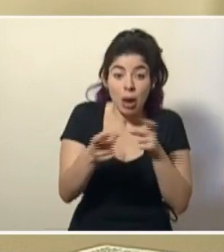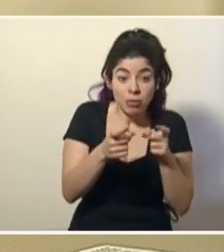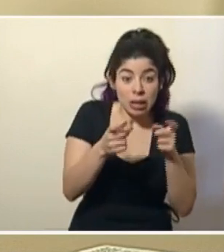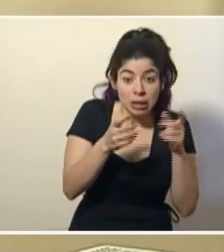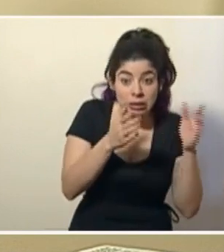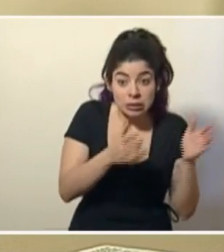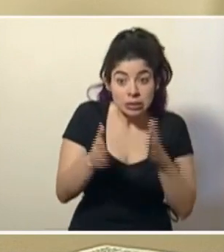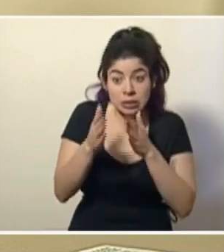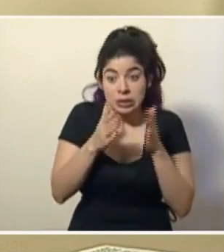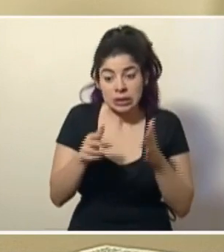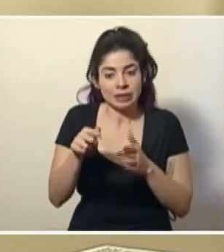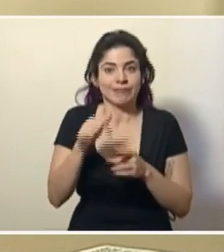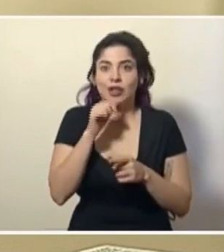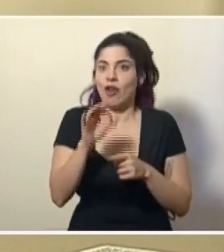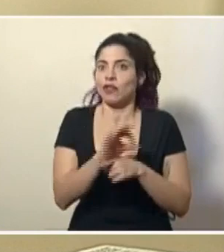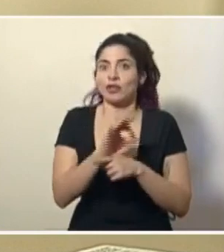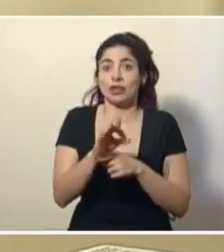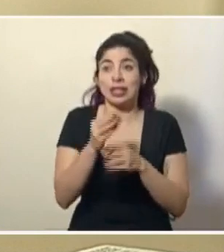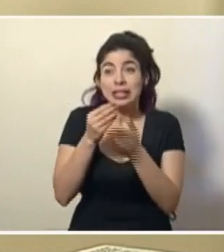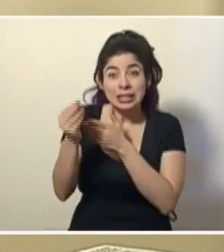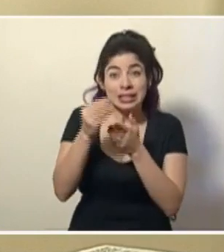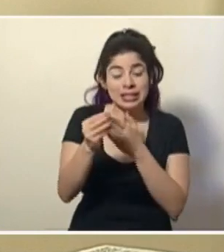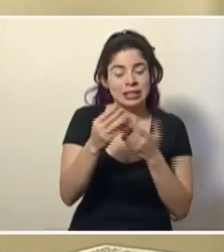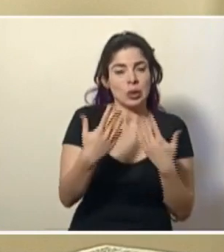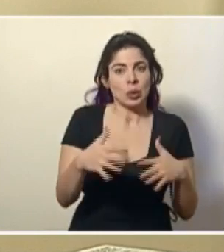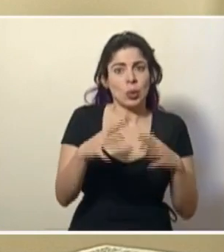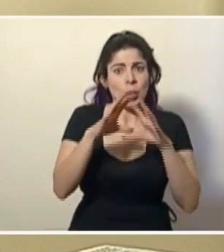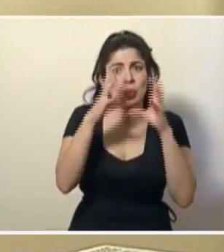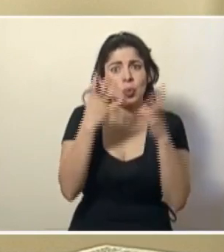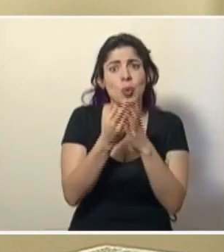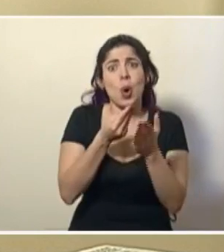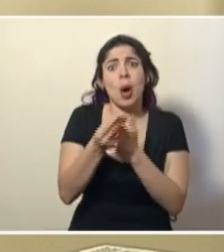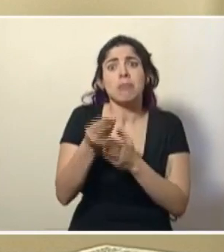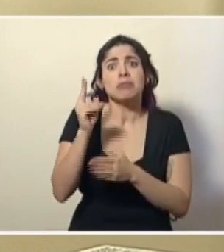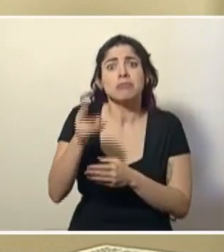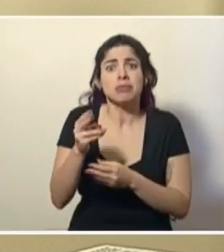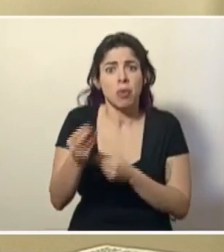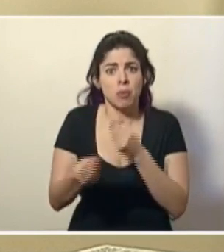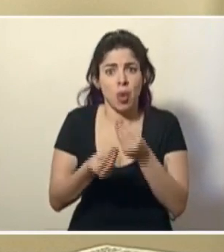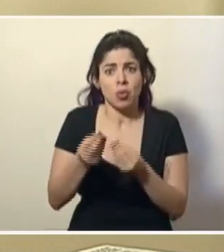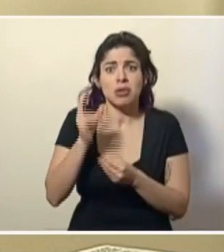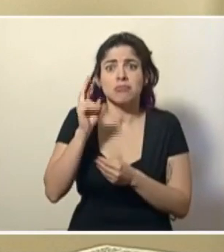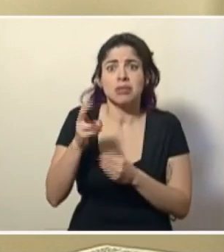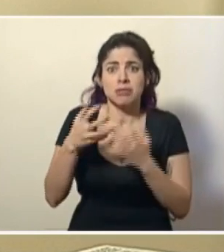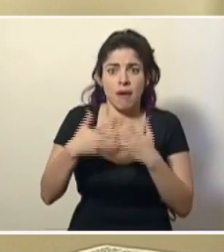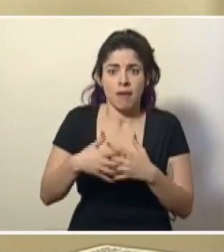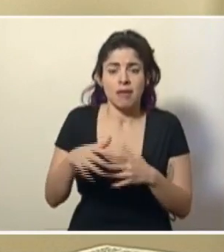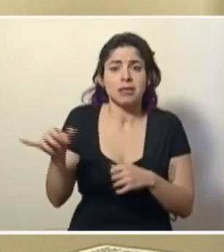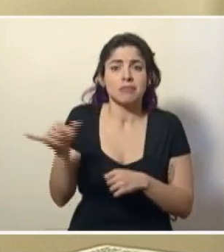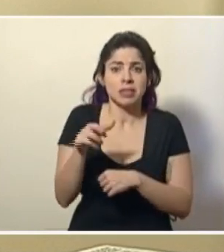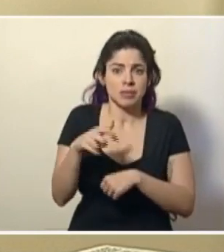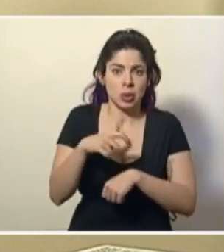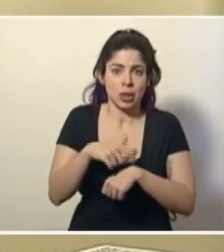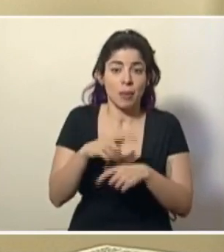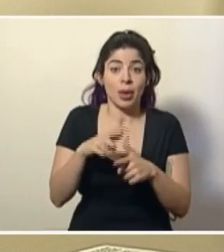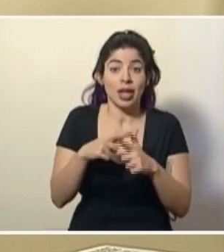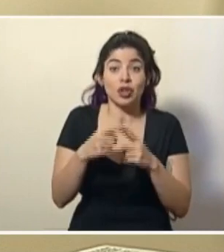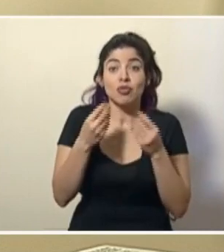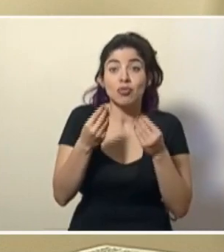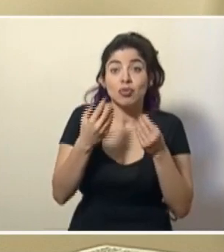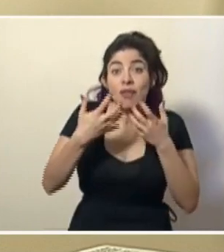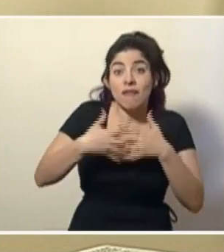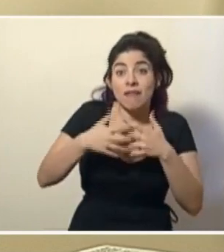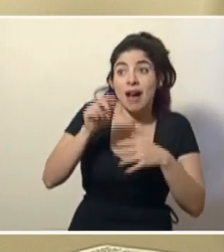no está funcionando, es el mundo de compras. El mundo entero está comprando los mismos productos a las mismas fábricas al mismo tiempo. Y entonces muchos de